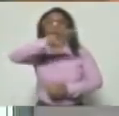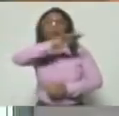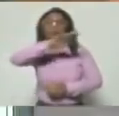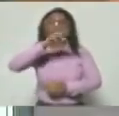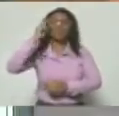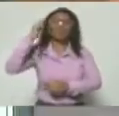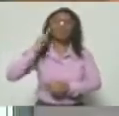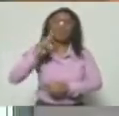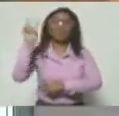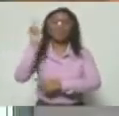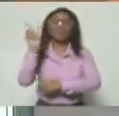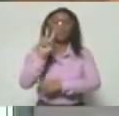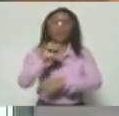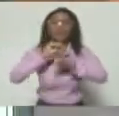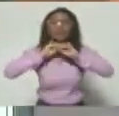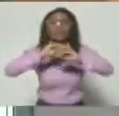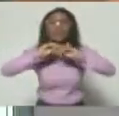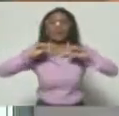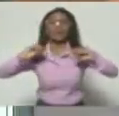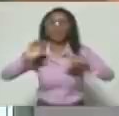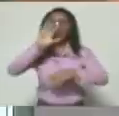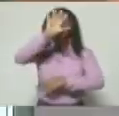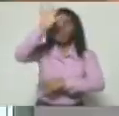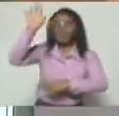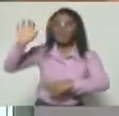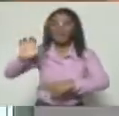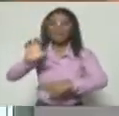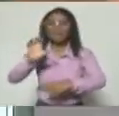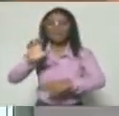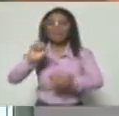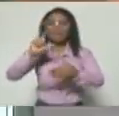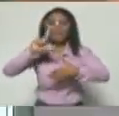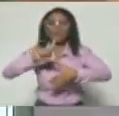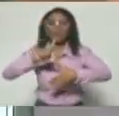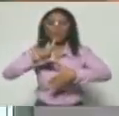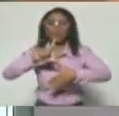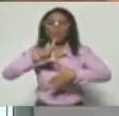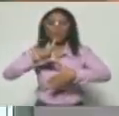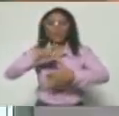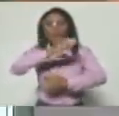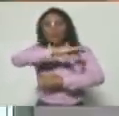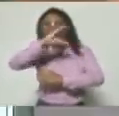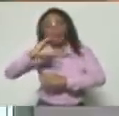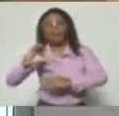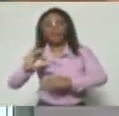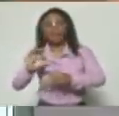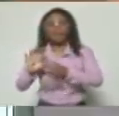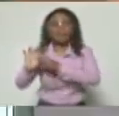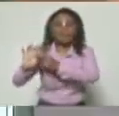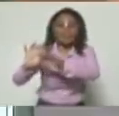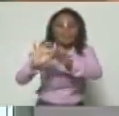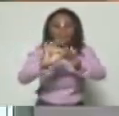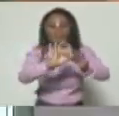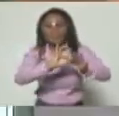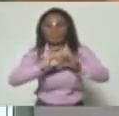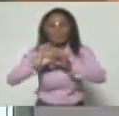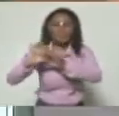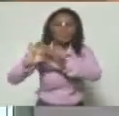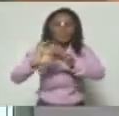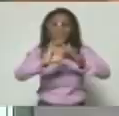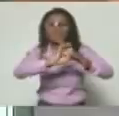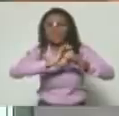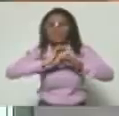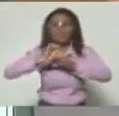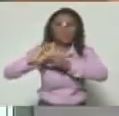Venezuela, el llamado a los países latinoamericanos y caribeños a unirnos, la unidad, la unidad,